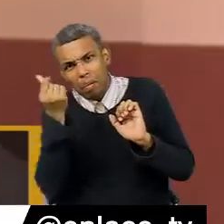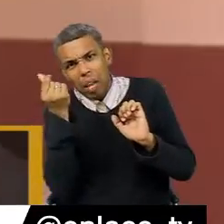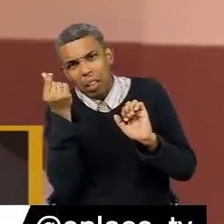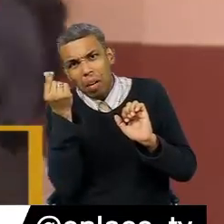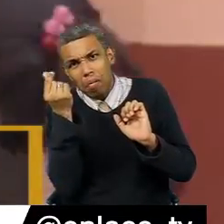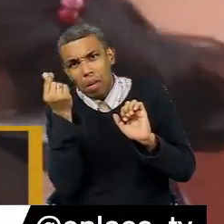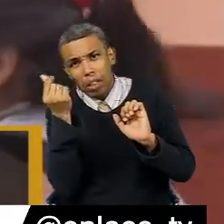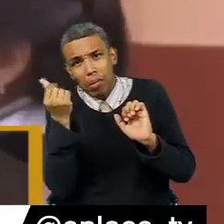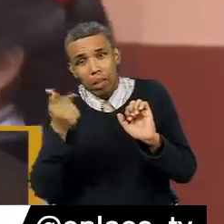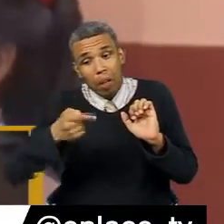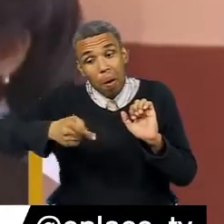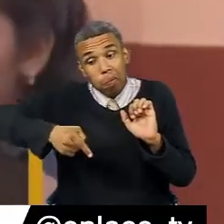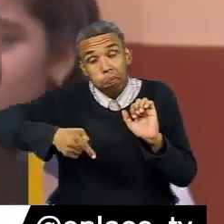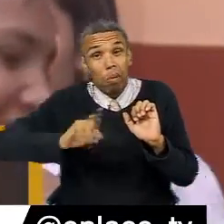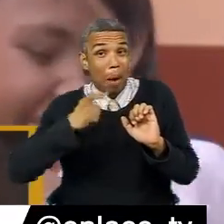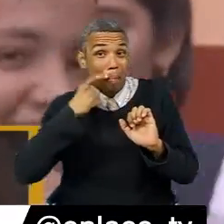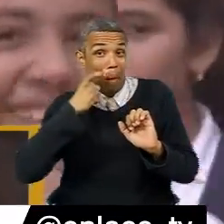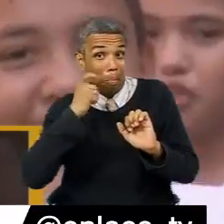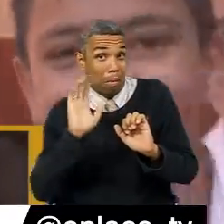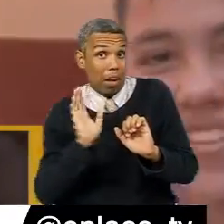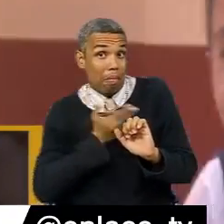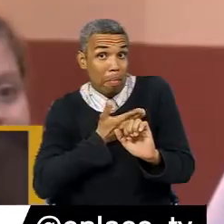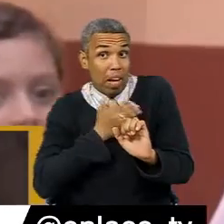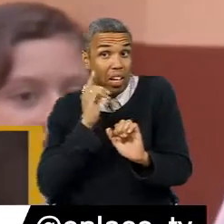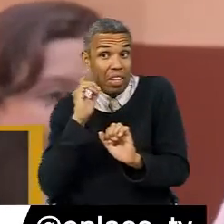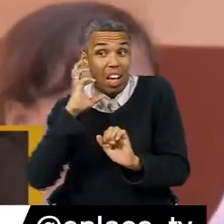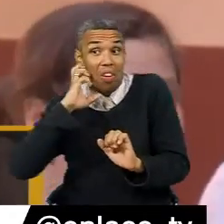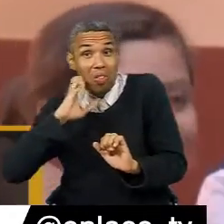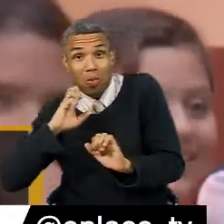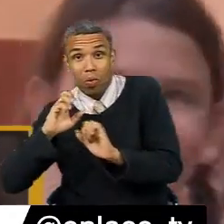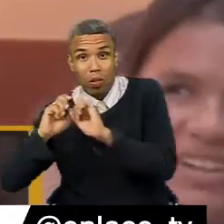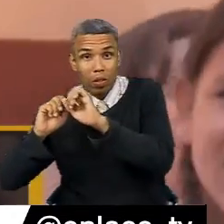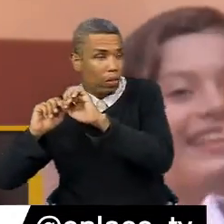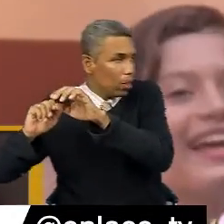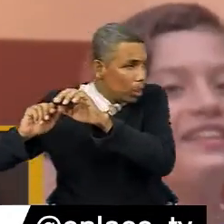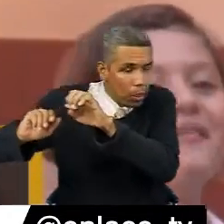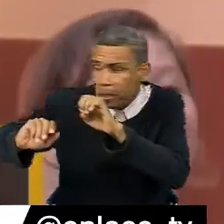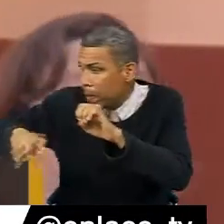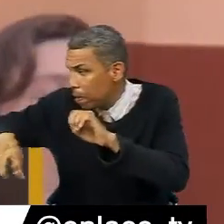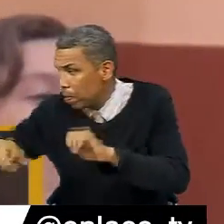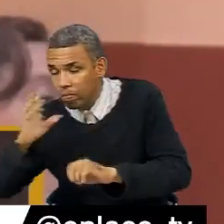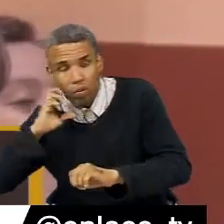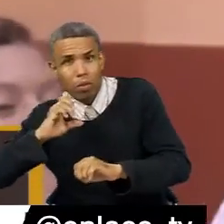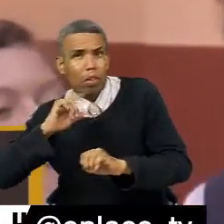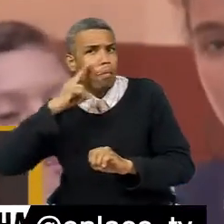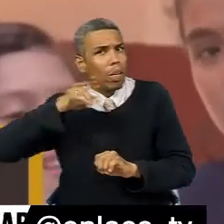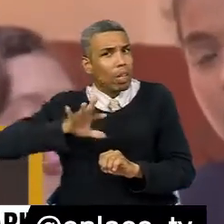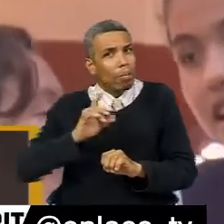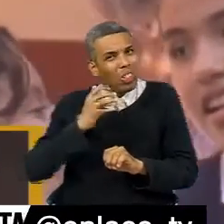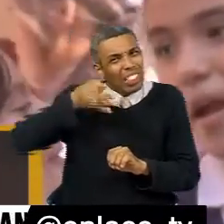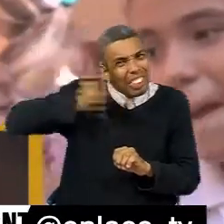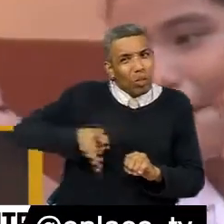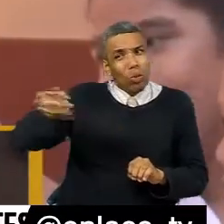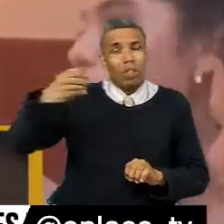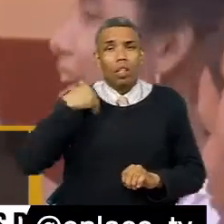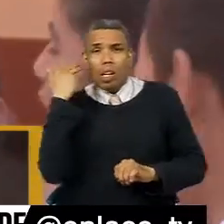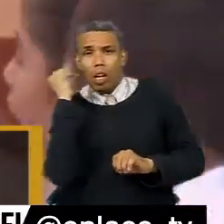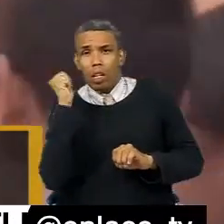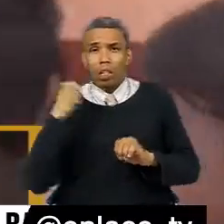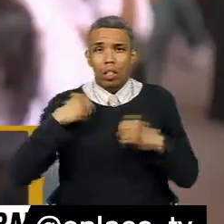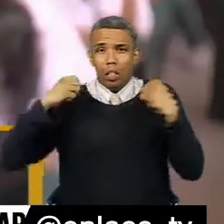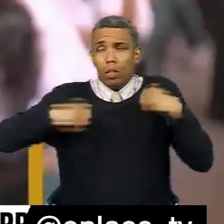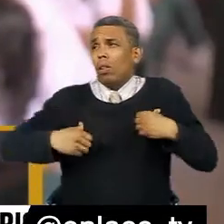sabemos de pronto si es de los papás o qué pudo ser, ya entrará a investigación los directivos del colegio con los papás de la menor a establecer a ver de dónde